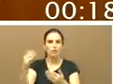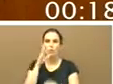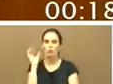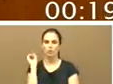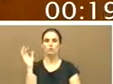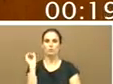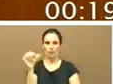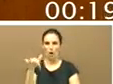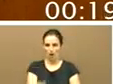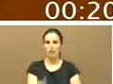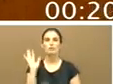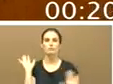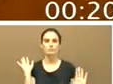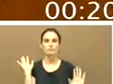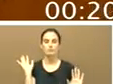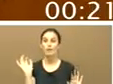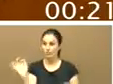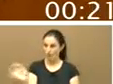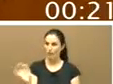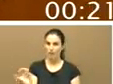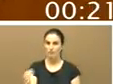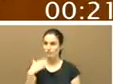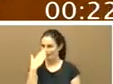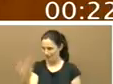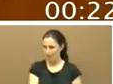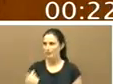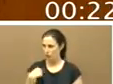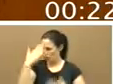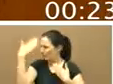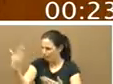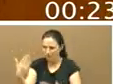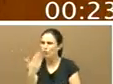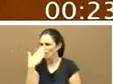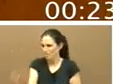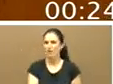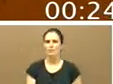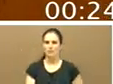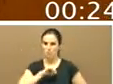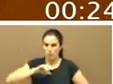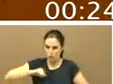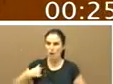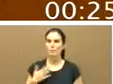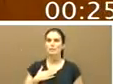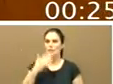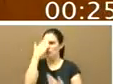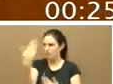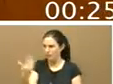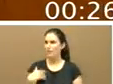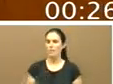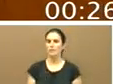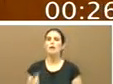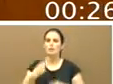que ha tenido aquí hoy. Sinceramente, aunque usted no se lo crea, le felicito personal y sinceramente y políticamente.